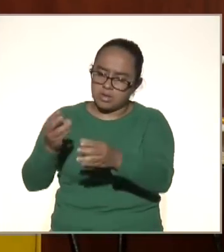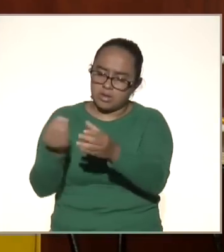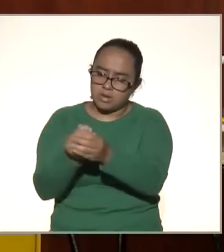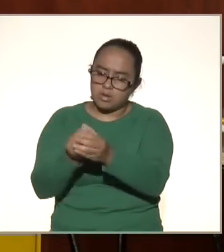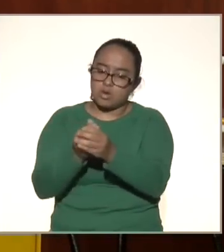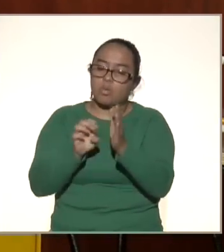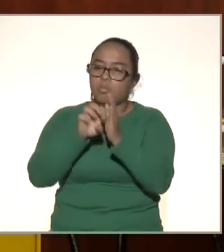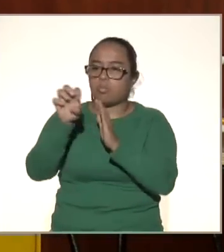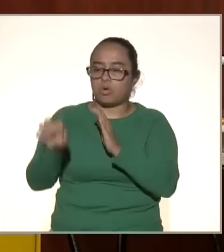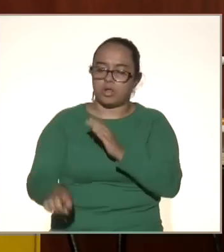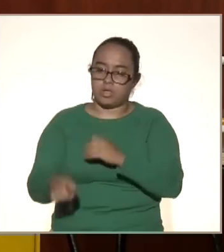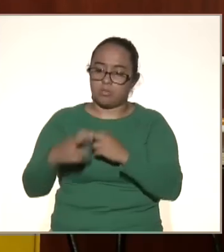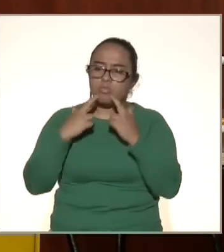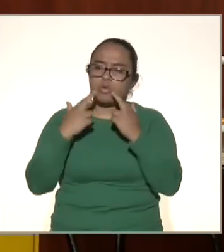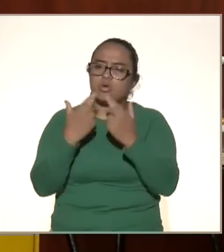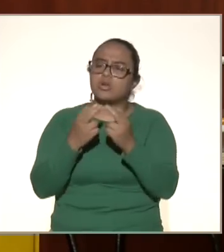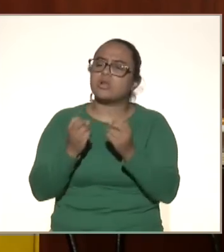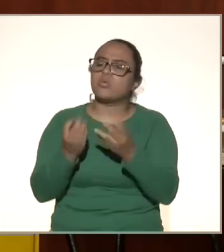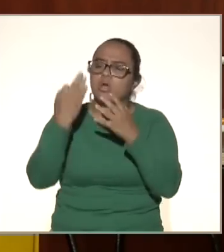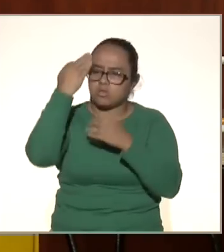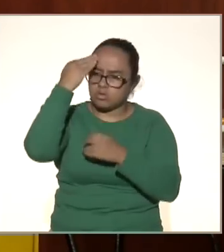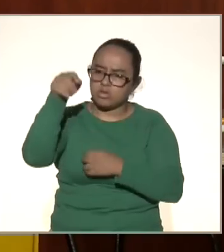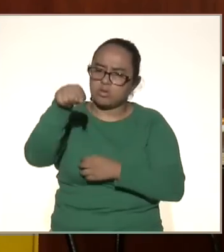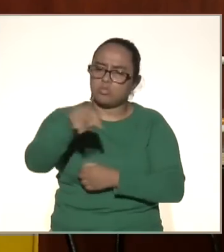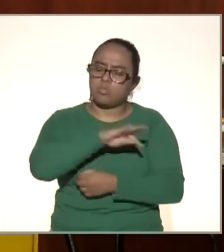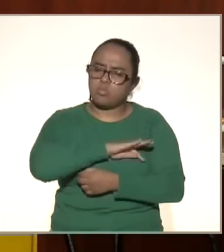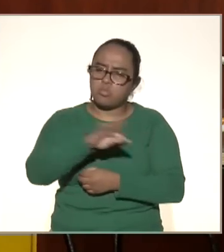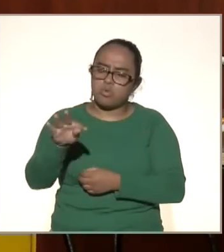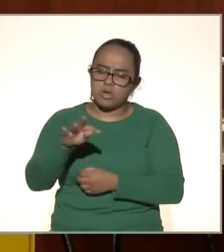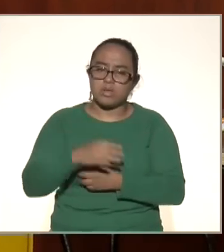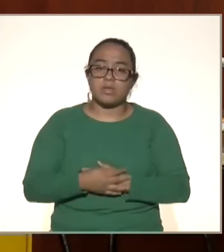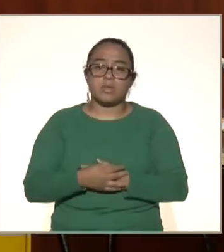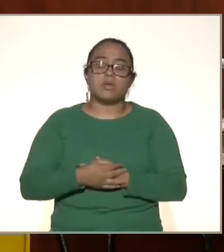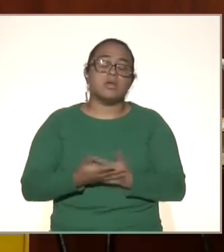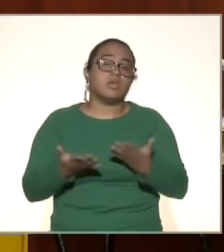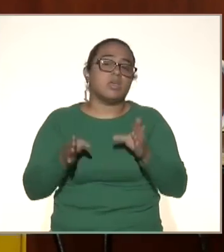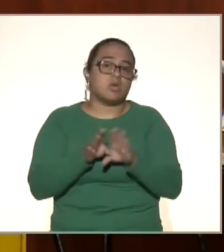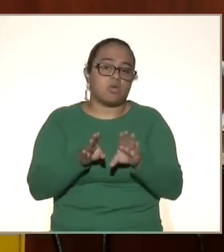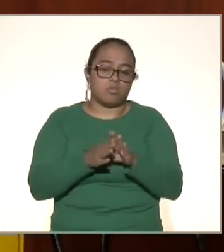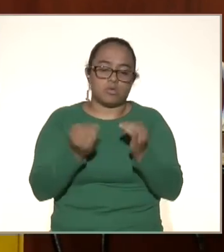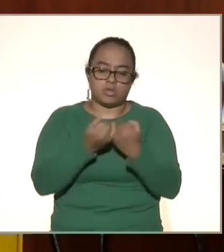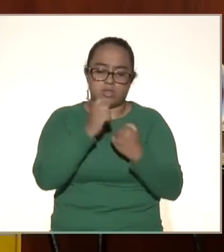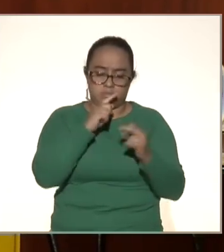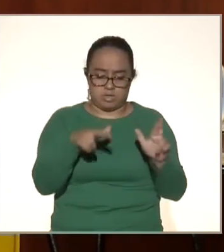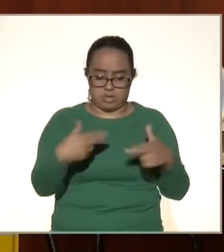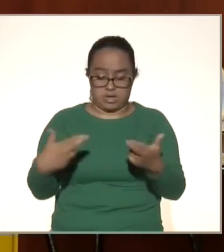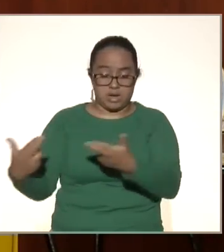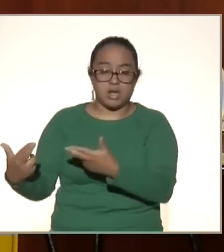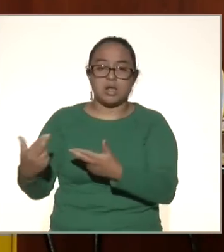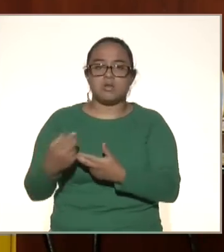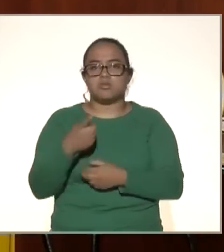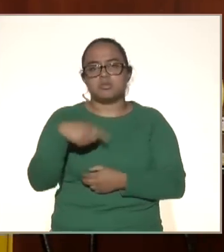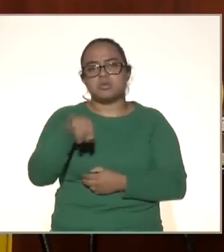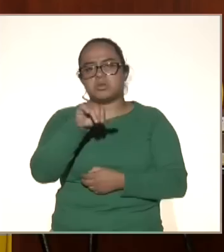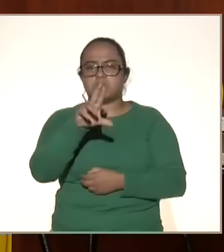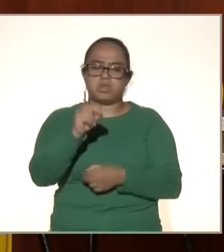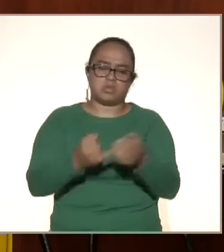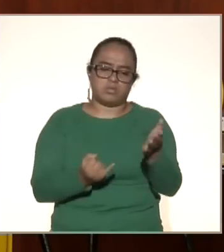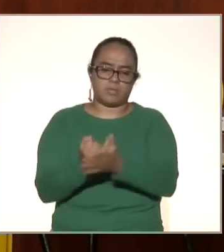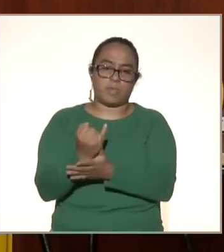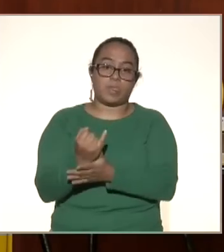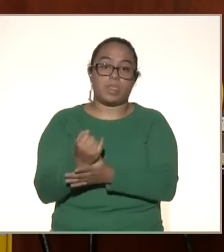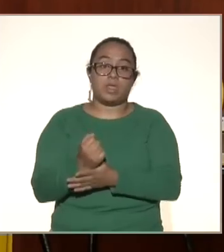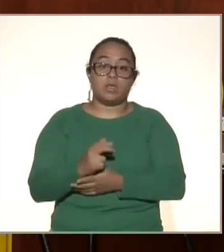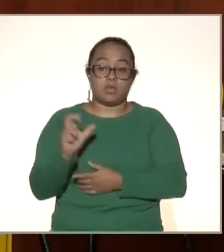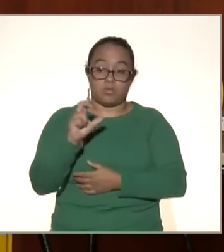podemos estar en esa reunión, de qué manera. Y los regalos también pueden ser opcionales. Todo lo que empiece